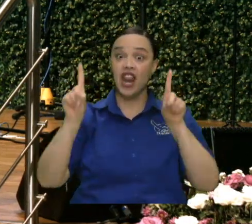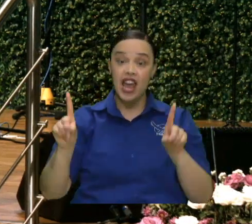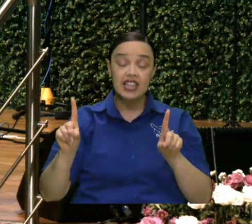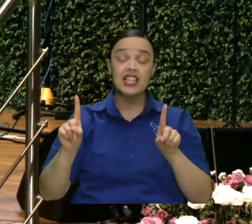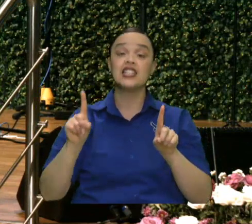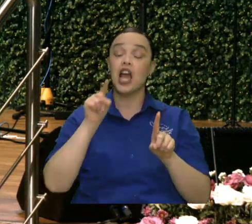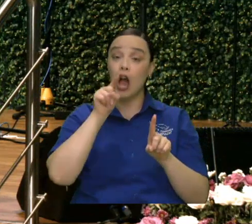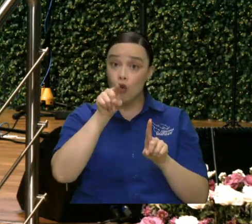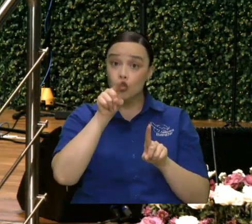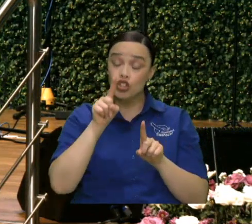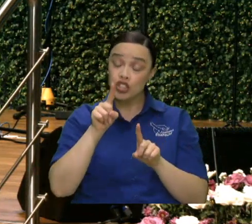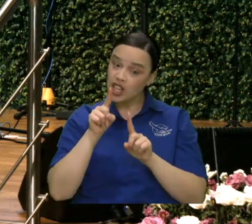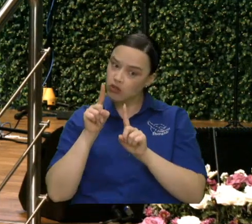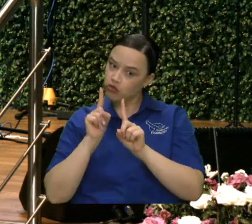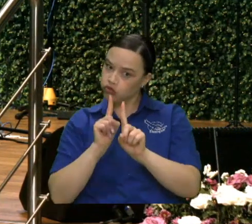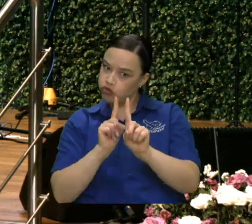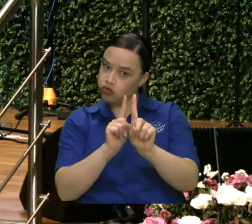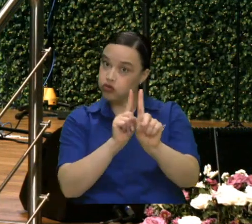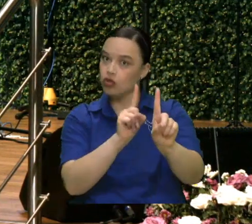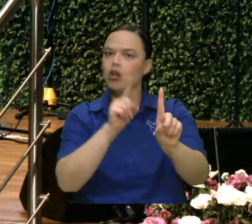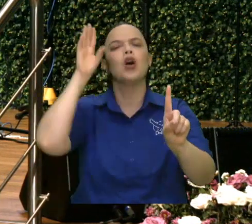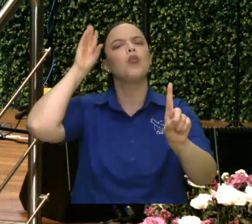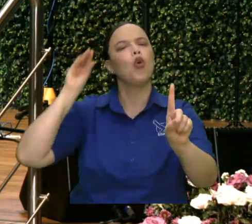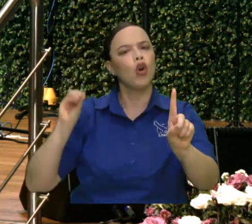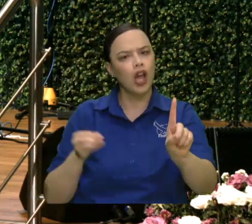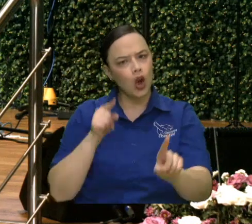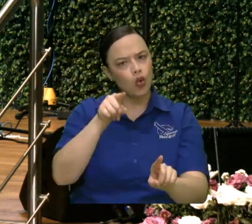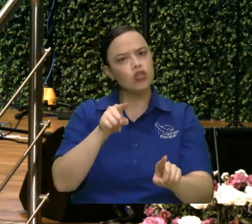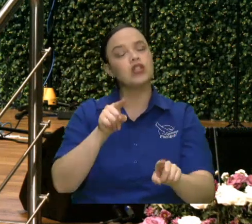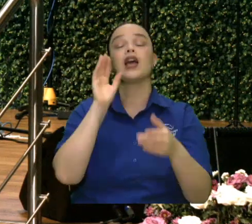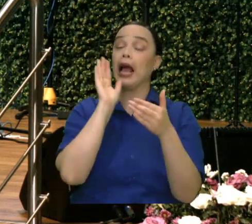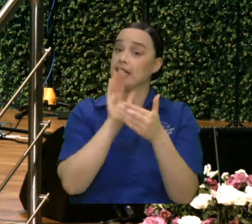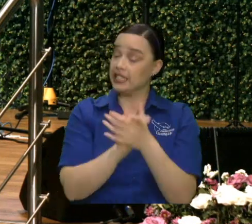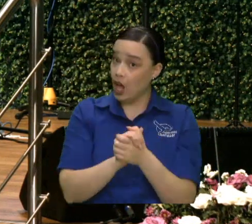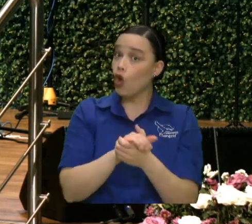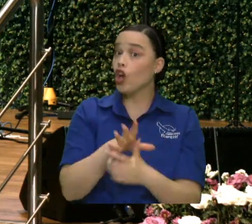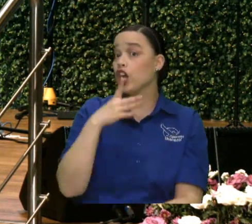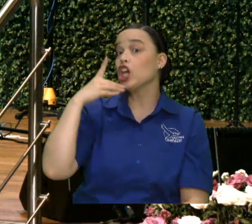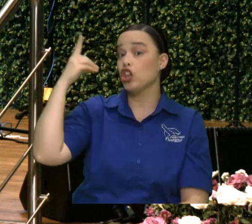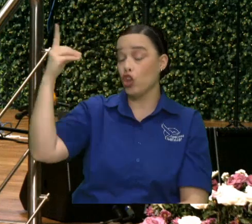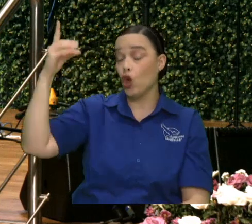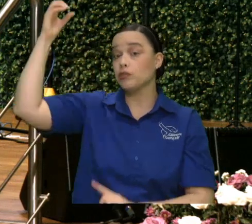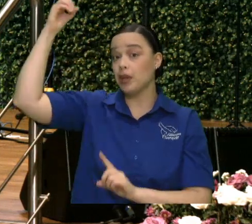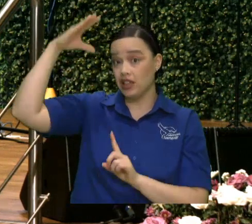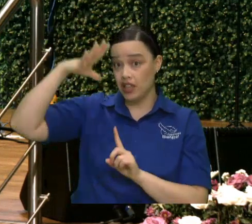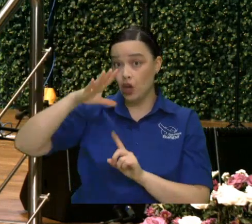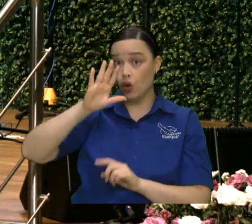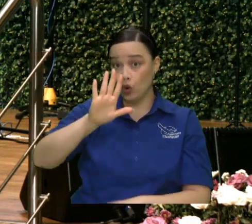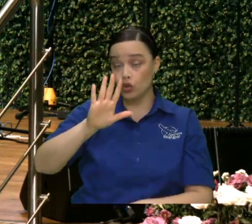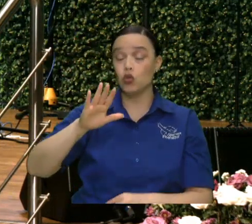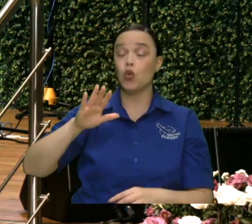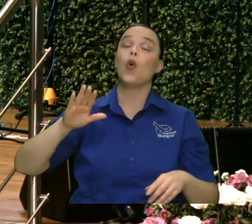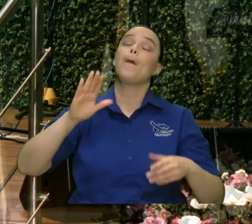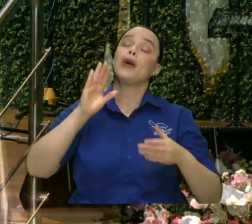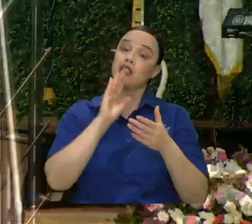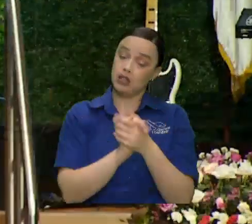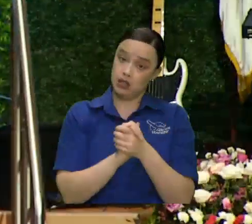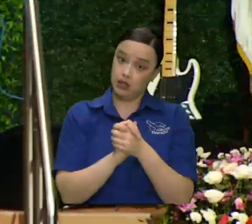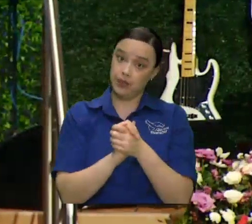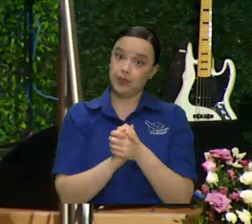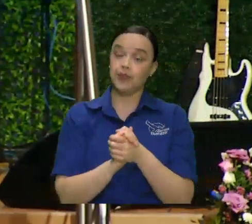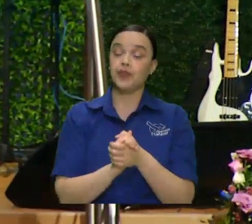por el hecho que usted está casado y que dios bendijo su matrimonio entonces amado hermano